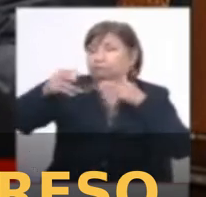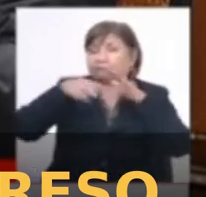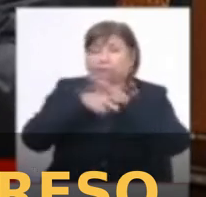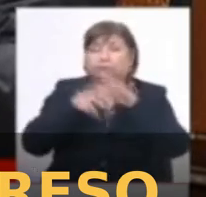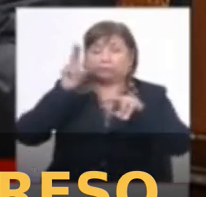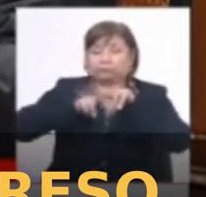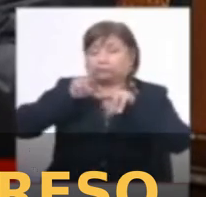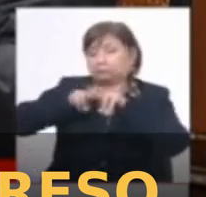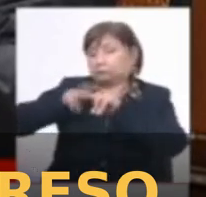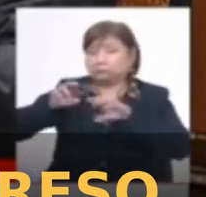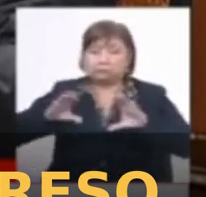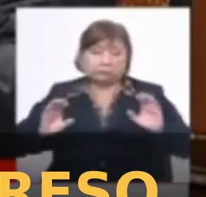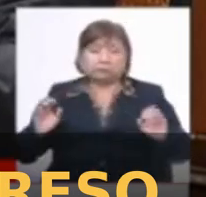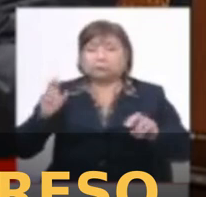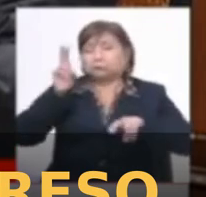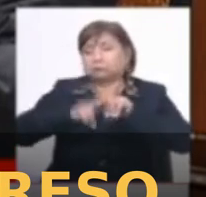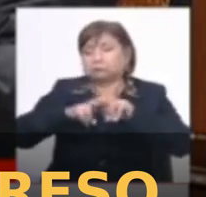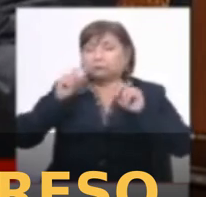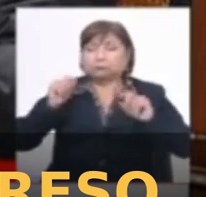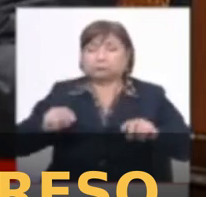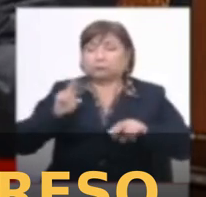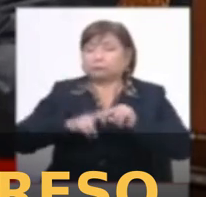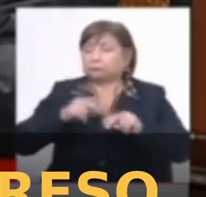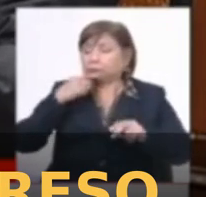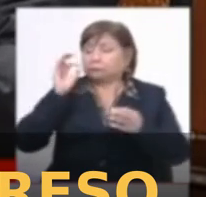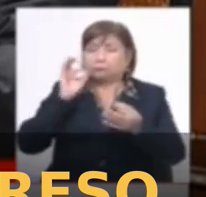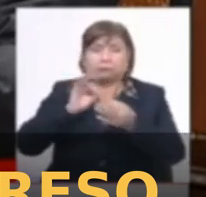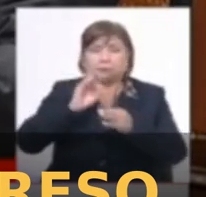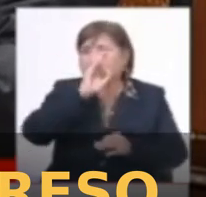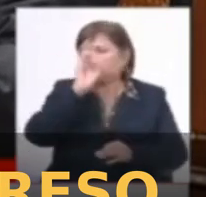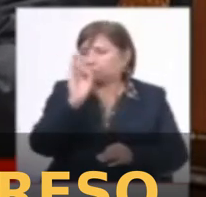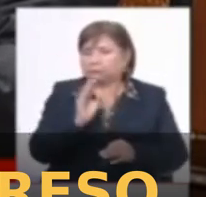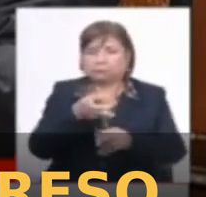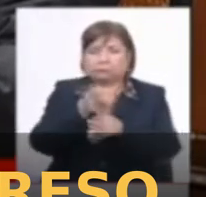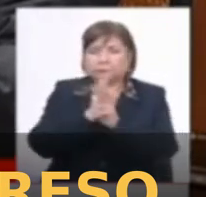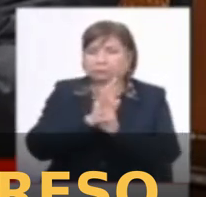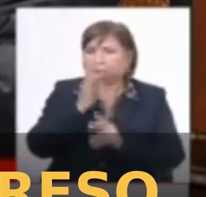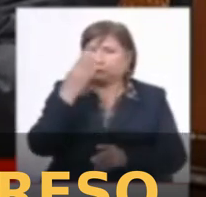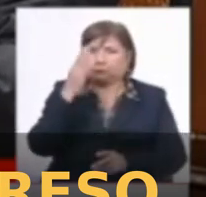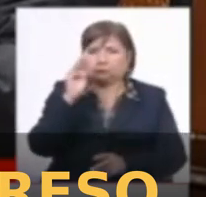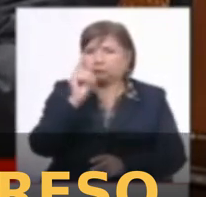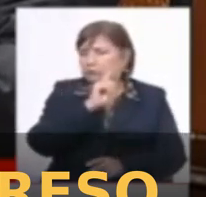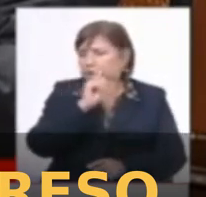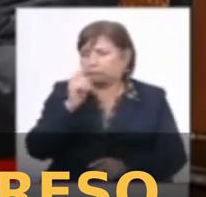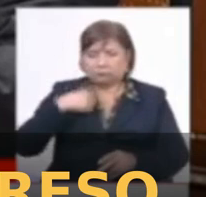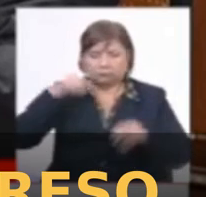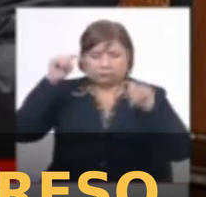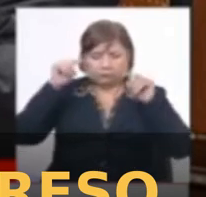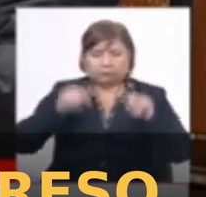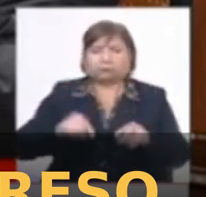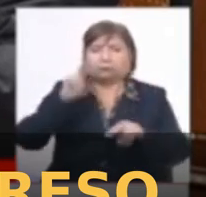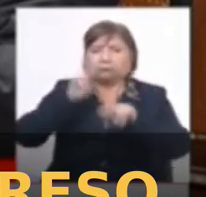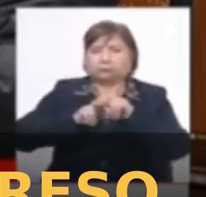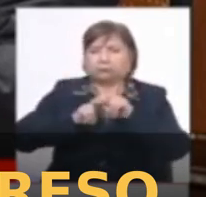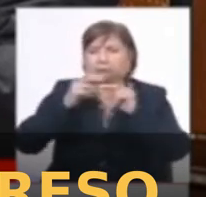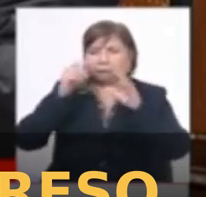unos mueblecitos. Me sentó en ese mueble. También quiero precisar que yo nunca pedí prestado baño. Yo me quedé ahí y es por eso que hemos pedido